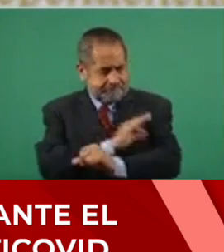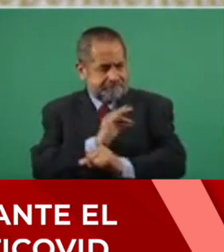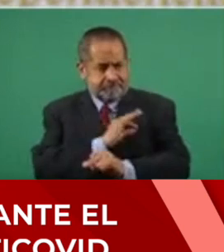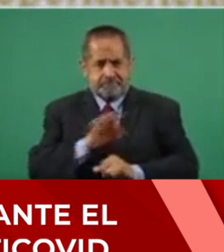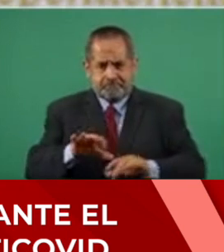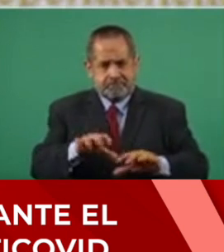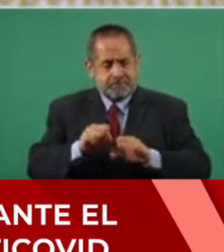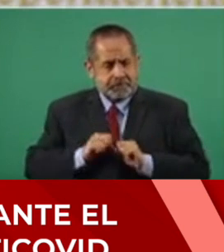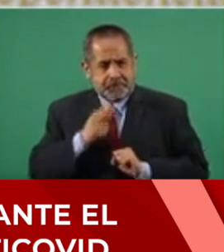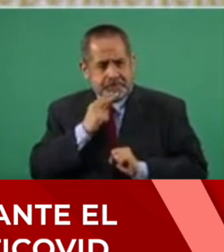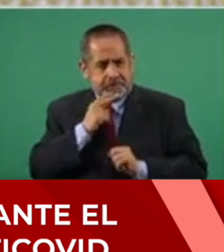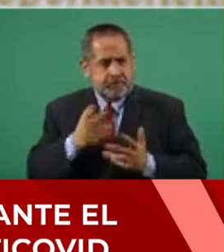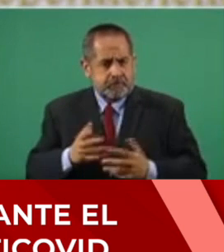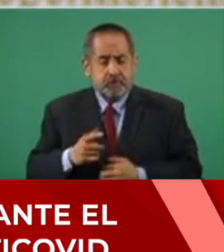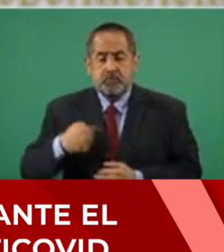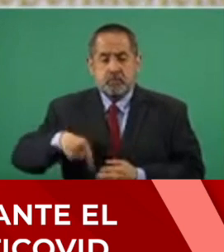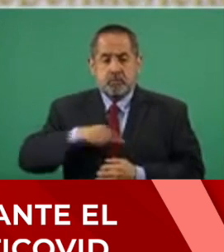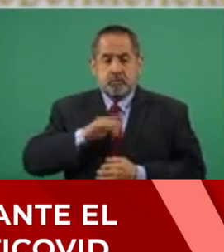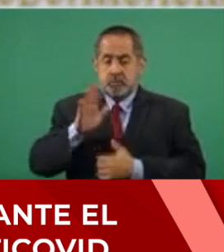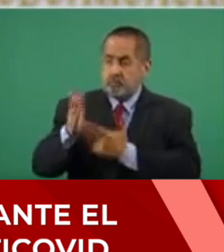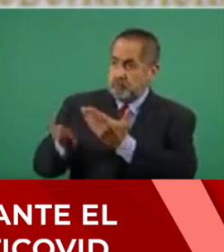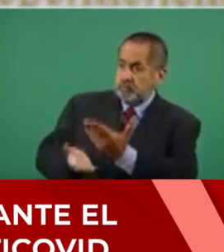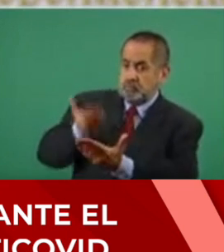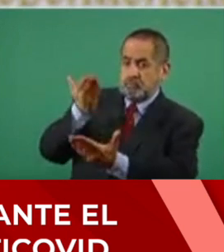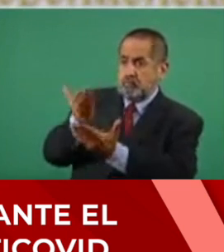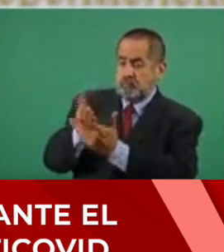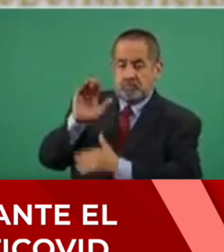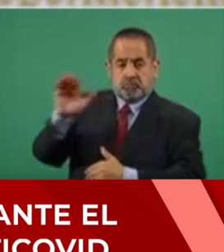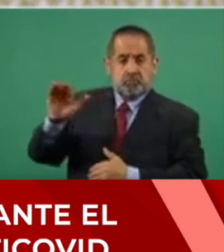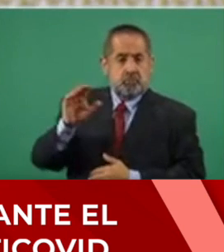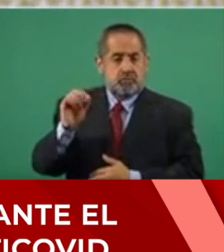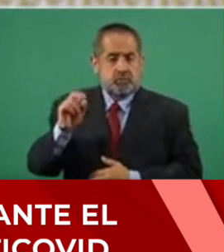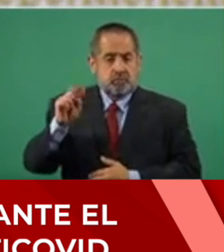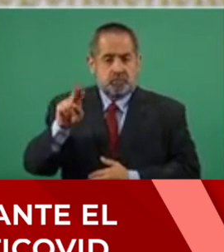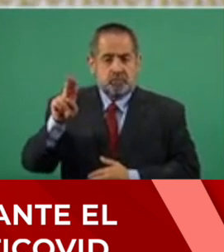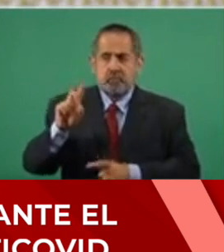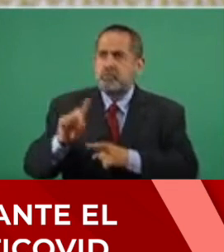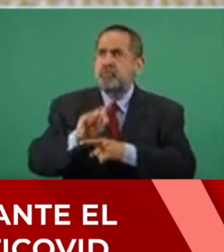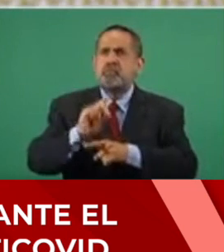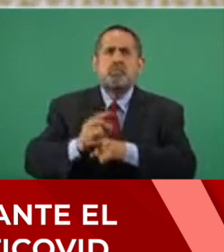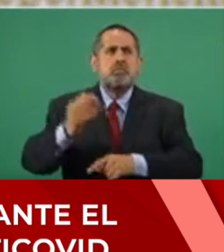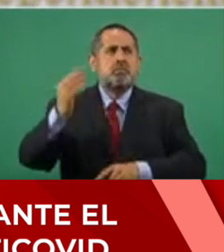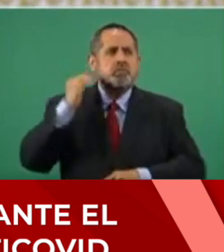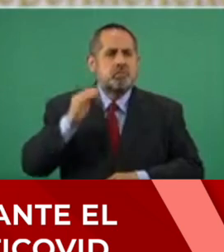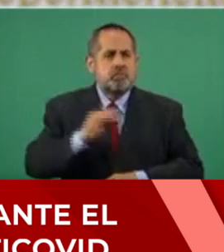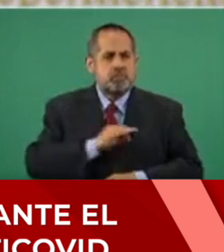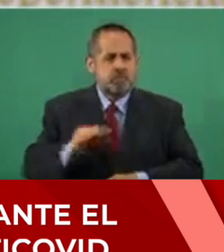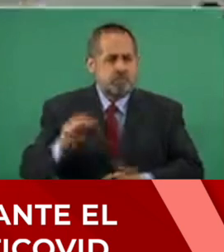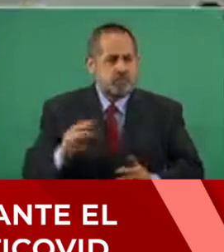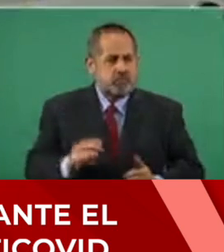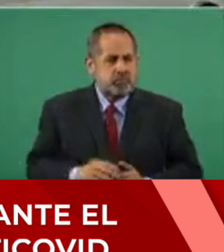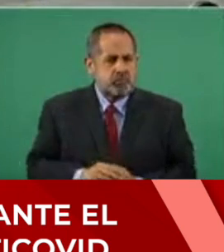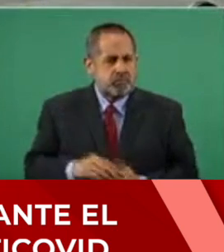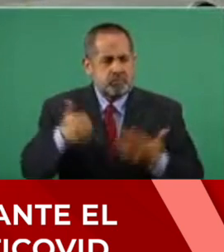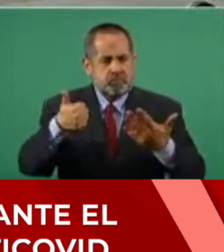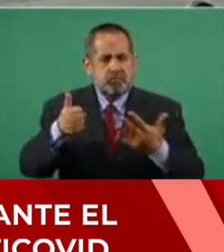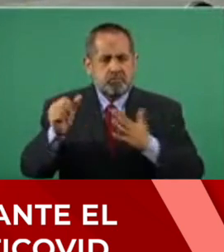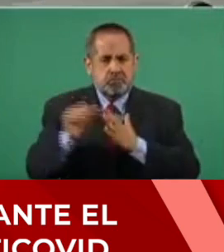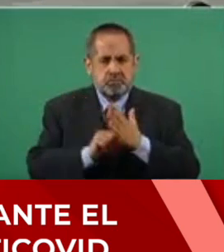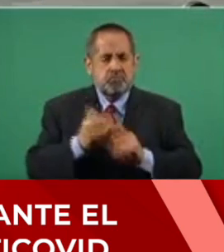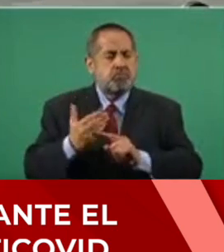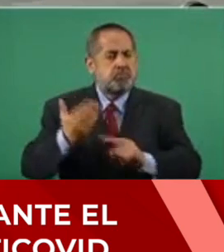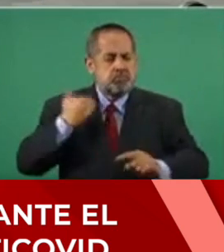nosotros presentamos una resolución en la onu que se hace seis meses